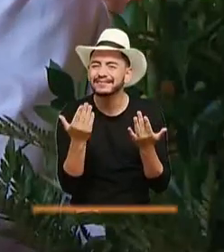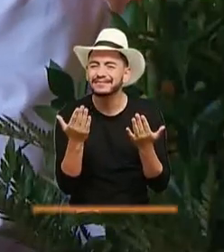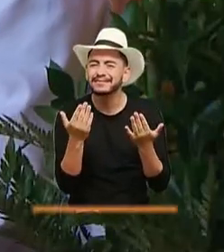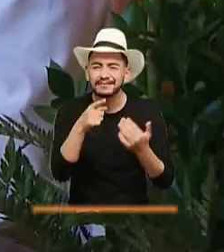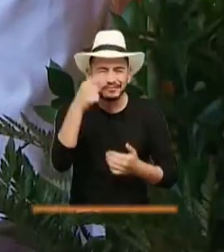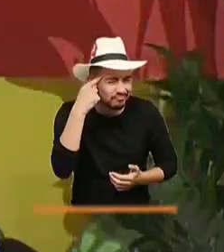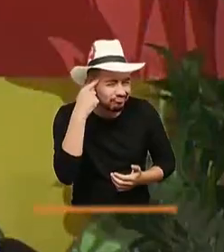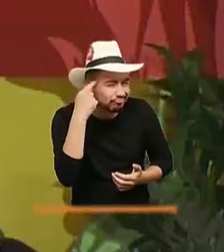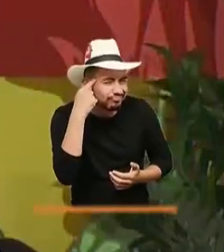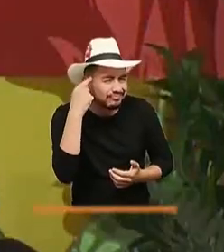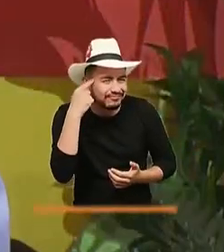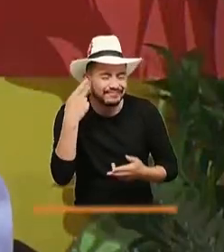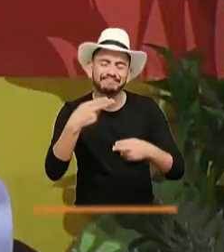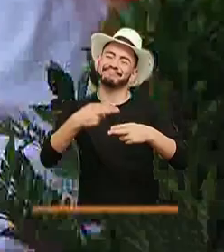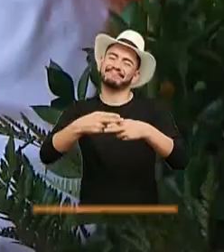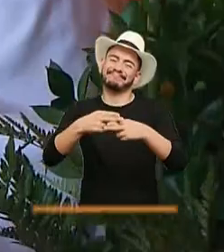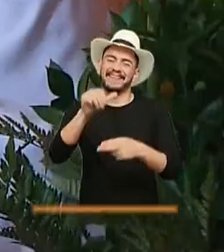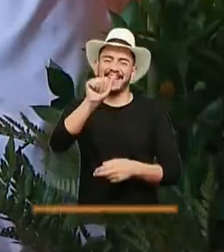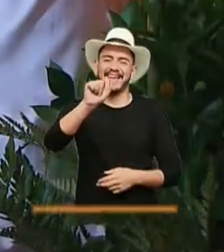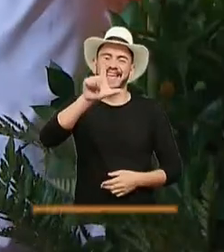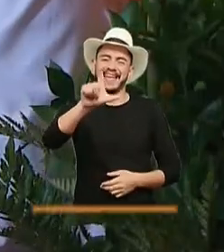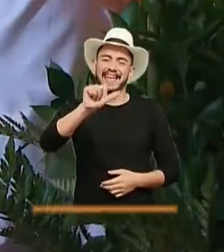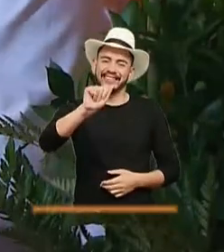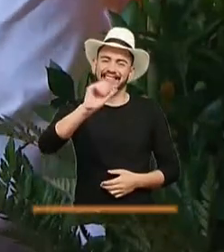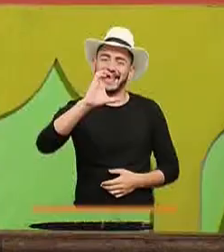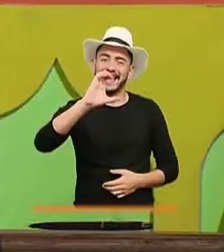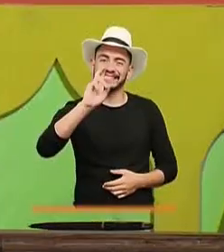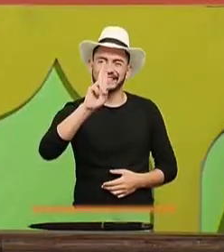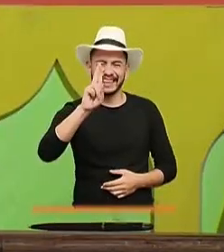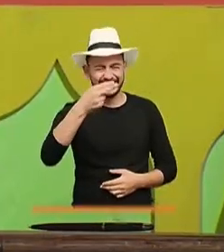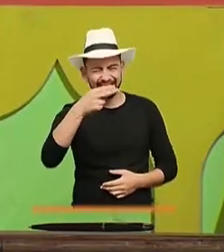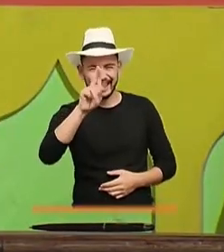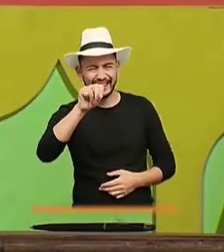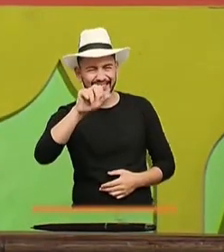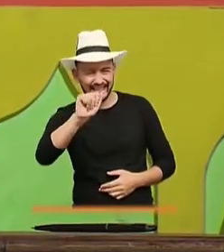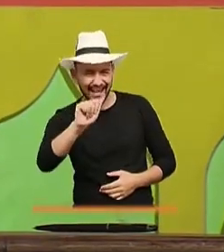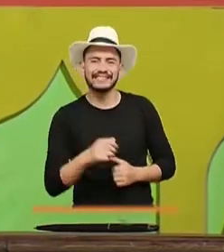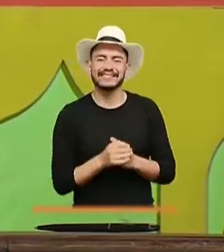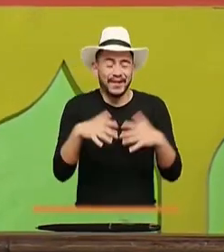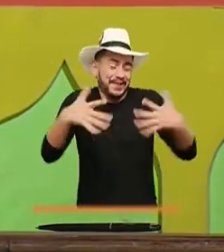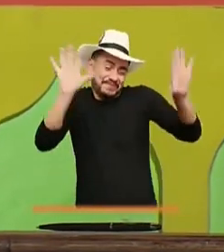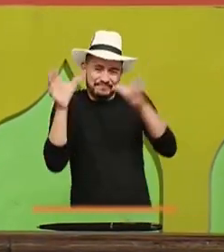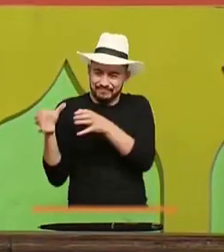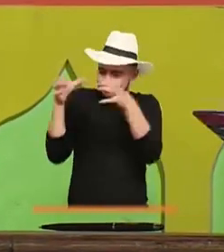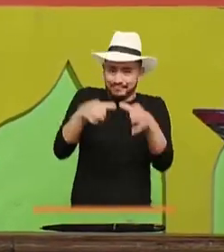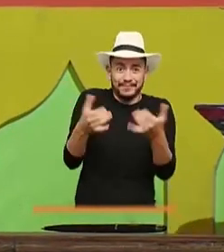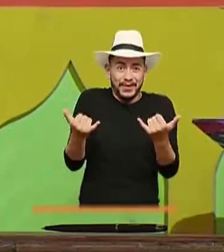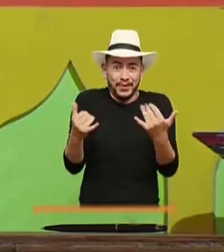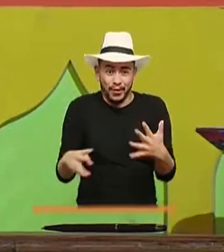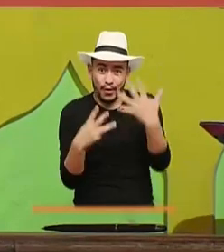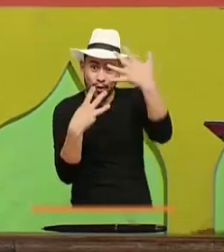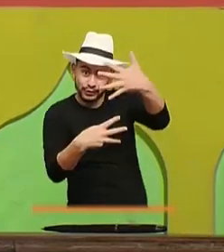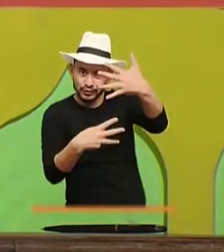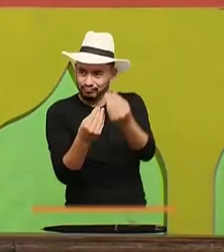No. El trovador Alacrán. Felicitaciones para los ocho clasificados que siguen aquí luchando entonces para llegar